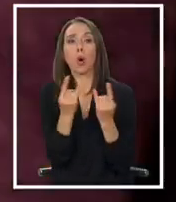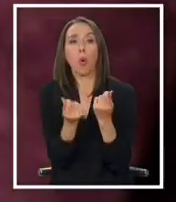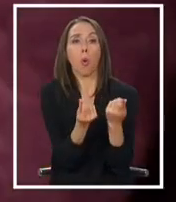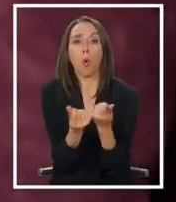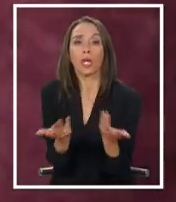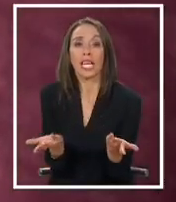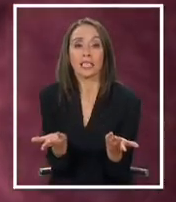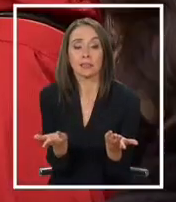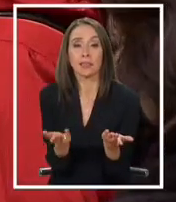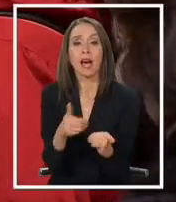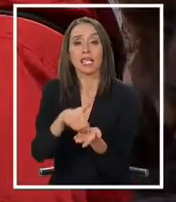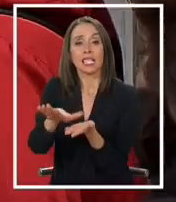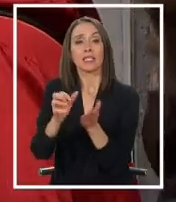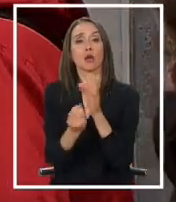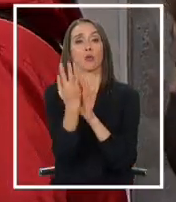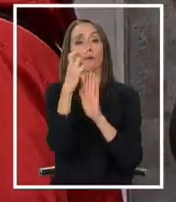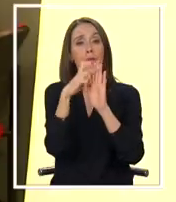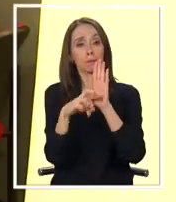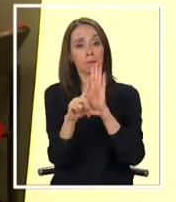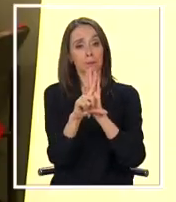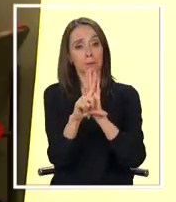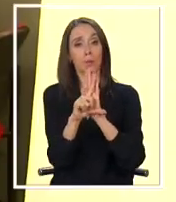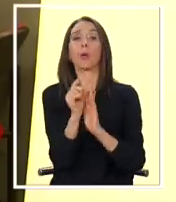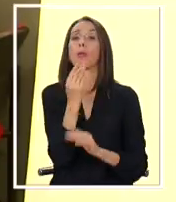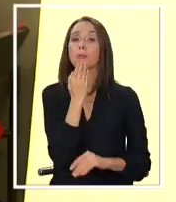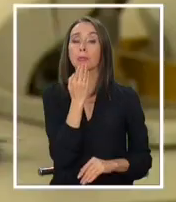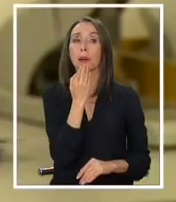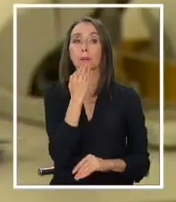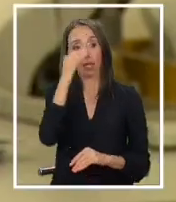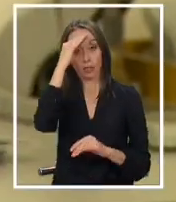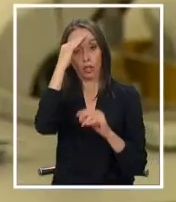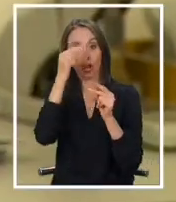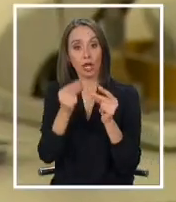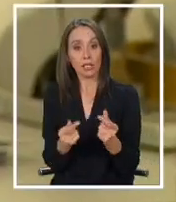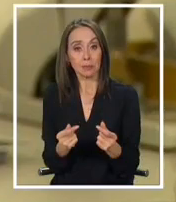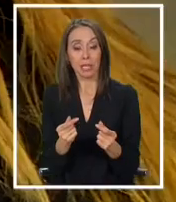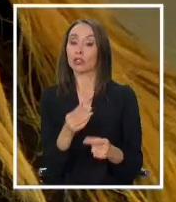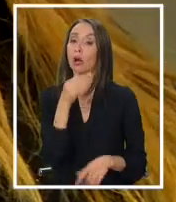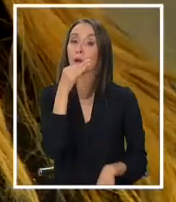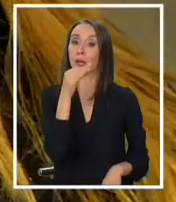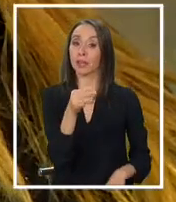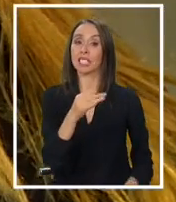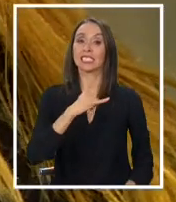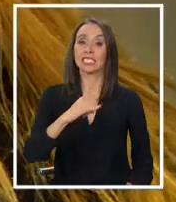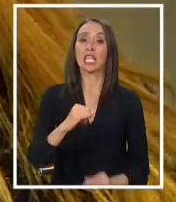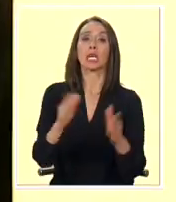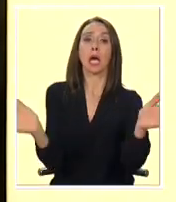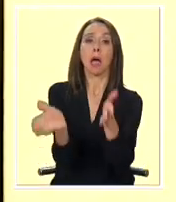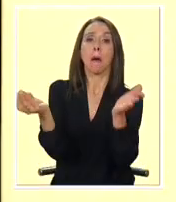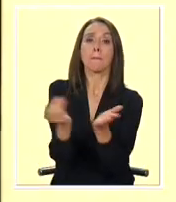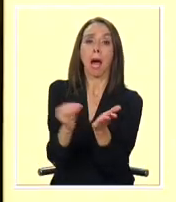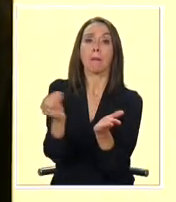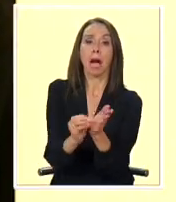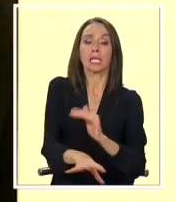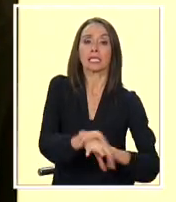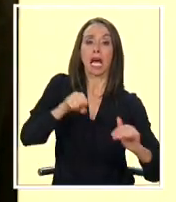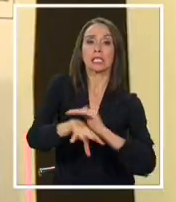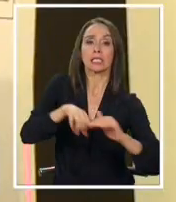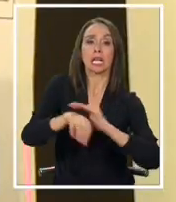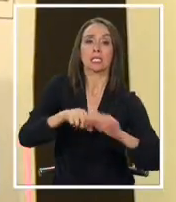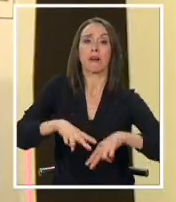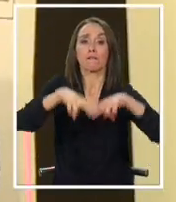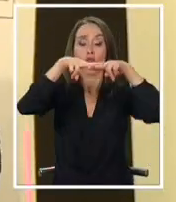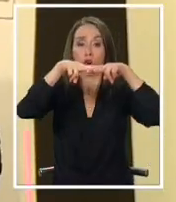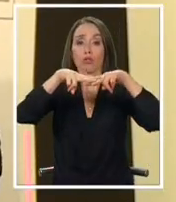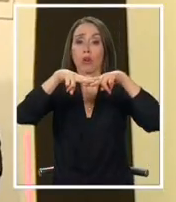hoy. Rechazo al nuevo proyecto, que también vino por parte de los especialistas, que aseguran que seguir fomentando estas iniciativas pueden